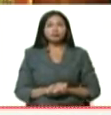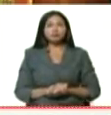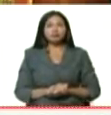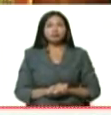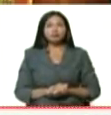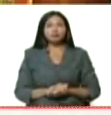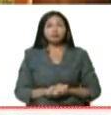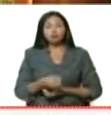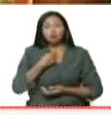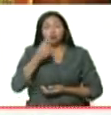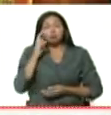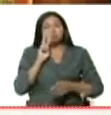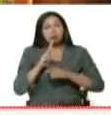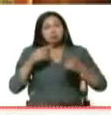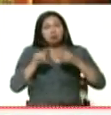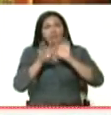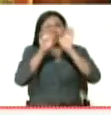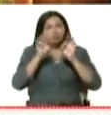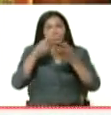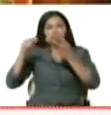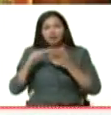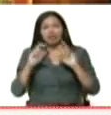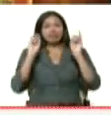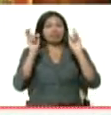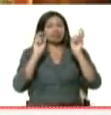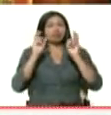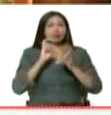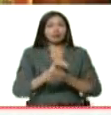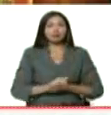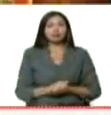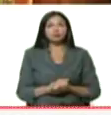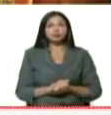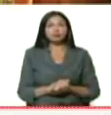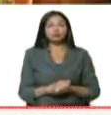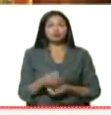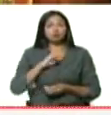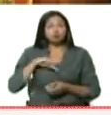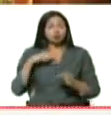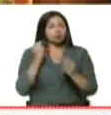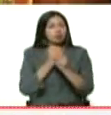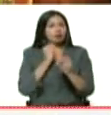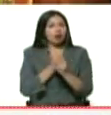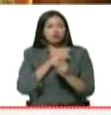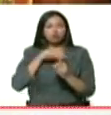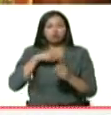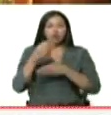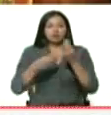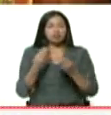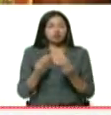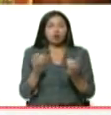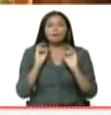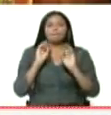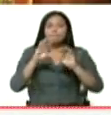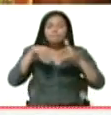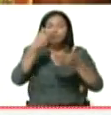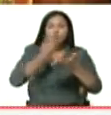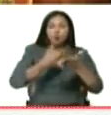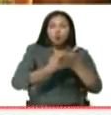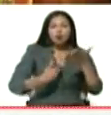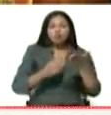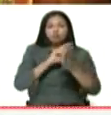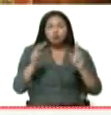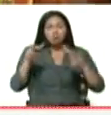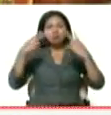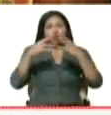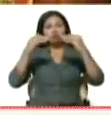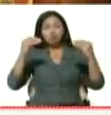y, bueno, visualizando diversos temas. Estado trabajando, ajustando las propuestas, escuchando de